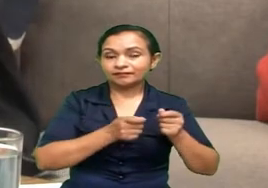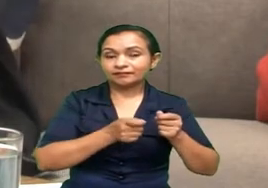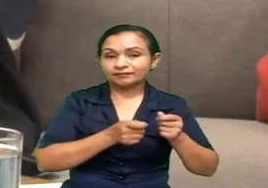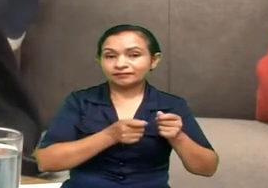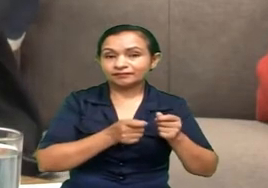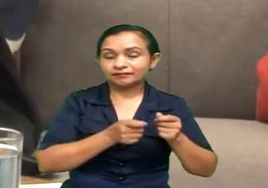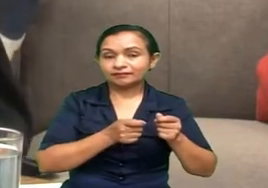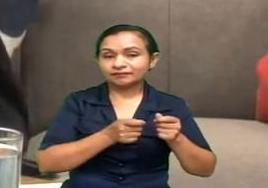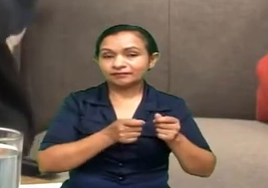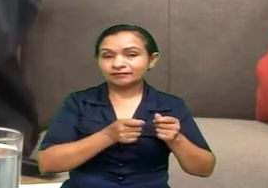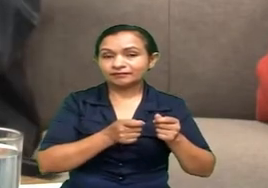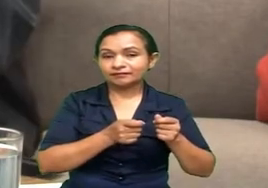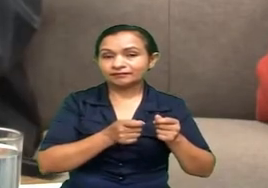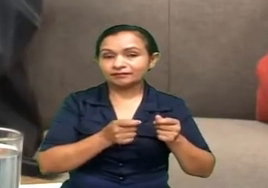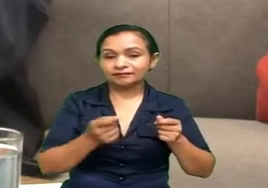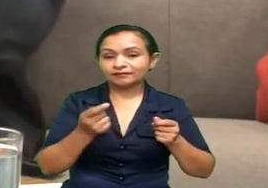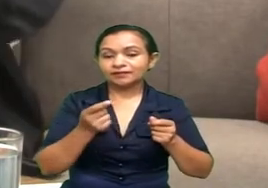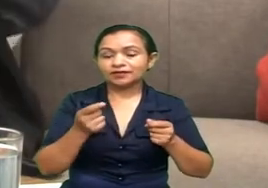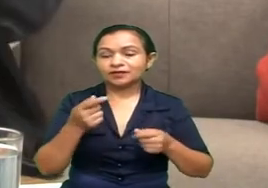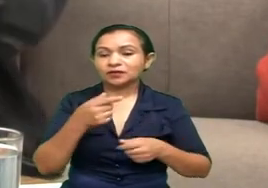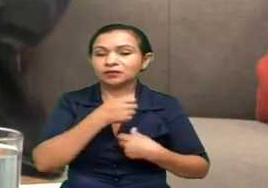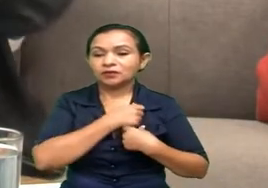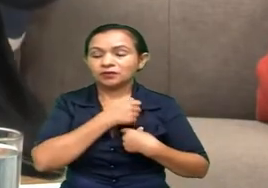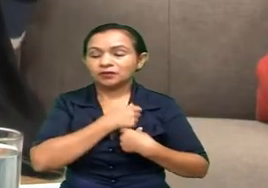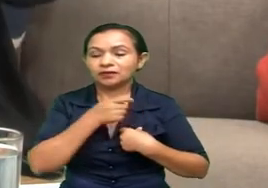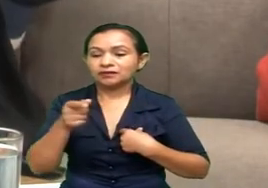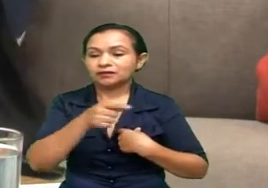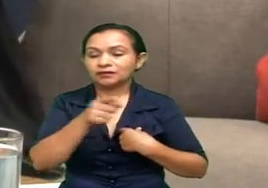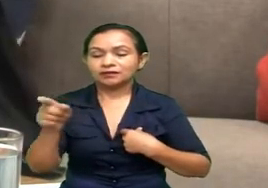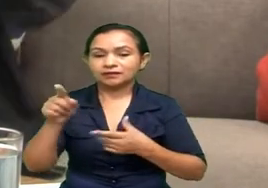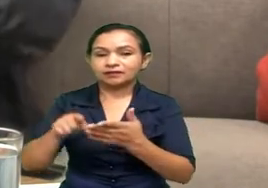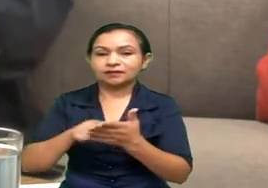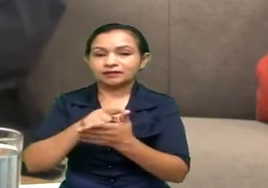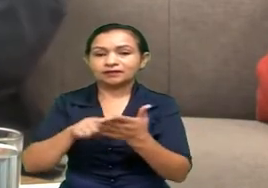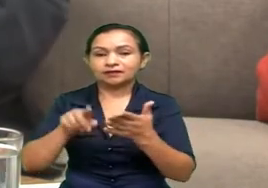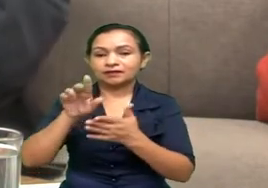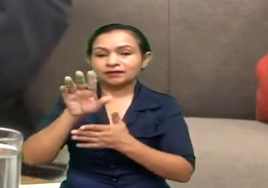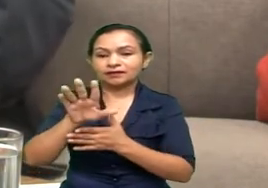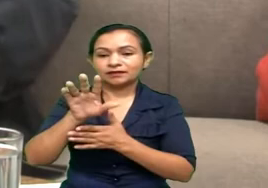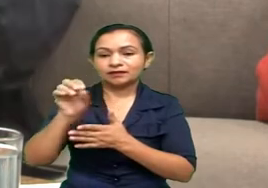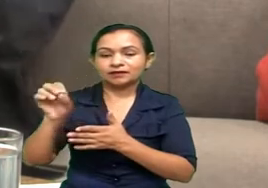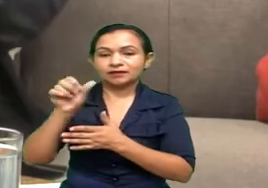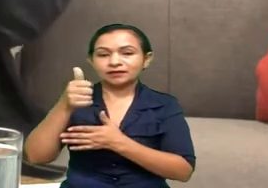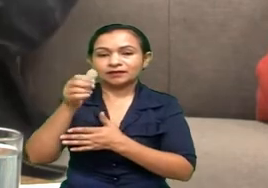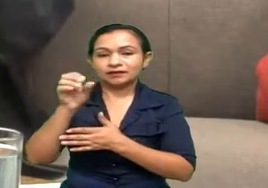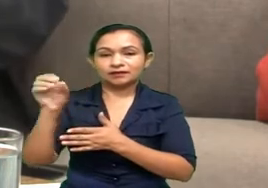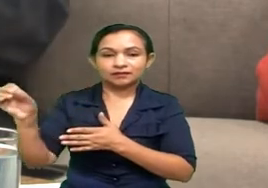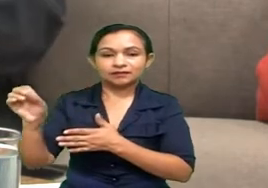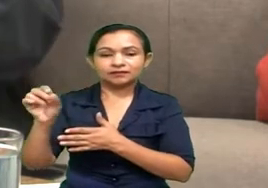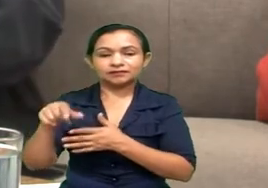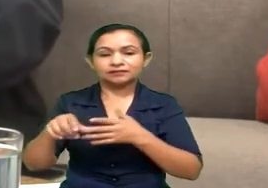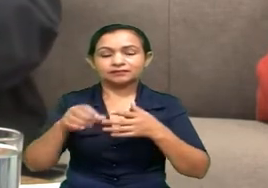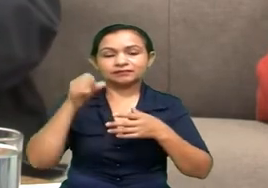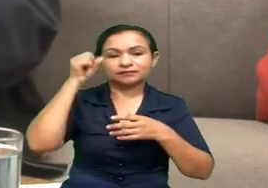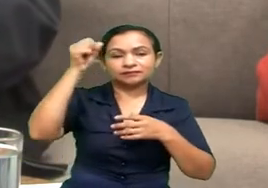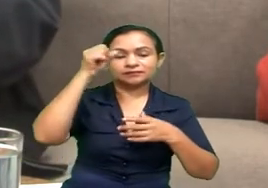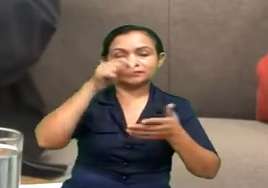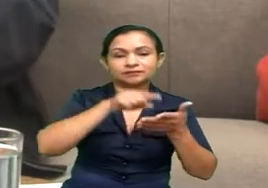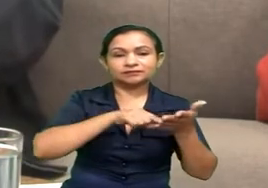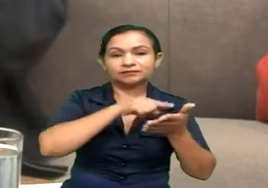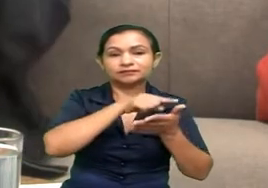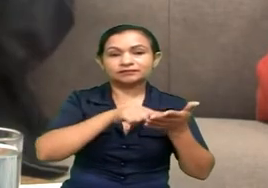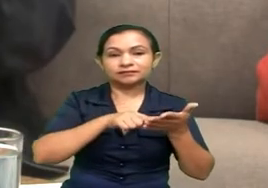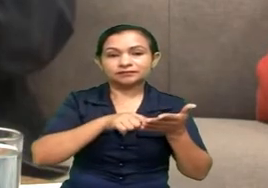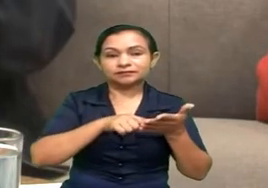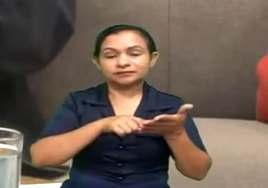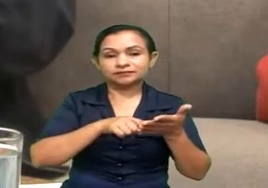votaron por Walker? Solo sus soldados, su falange, 500, 600 soldados. Entonces ganan las elecciones.